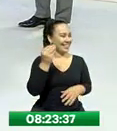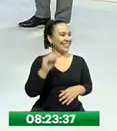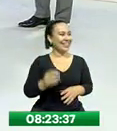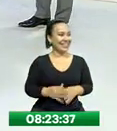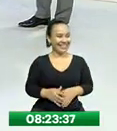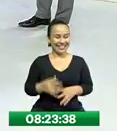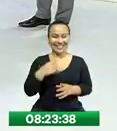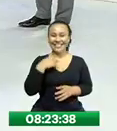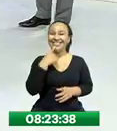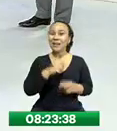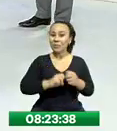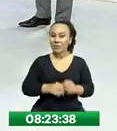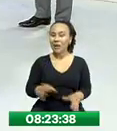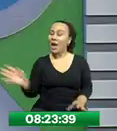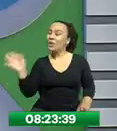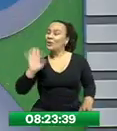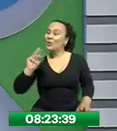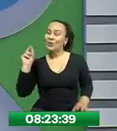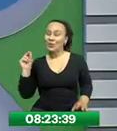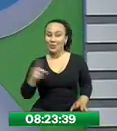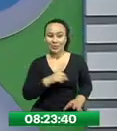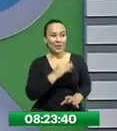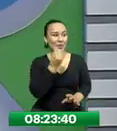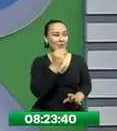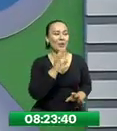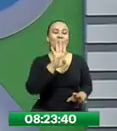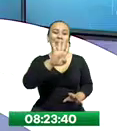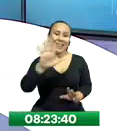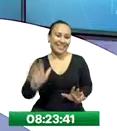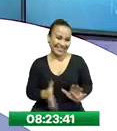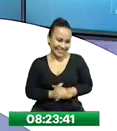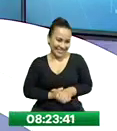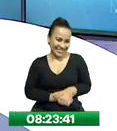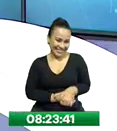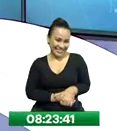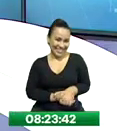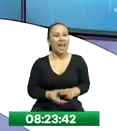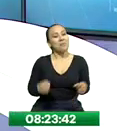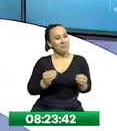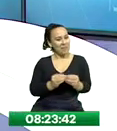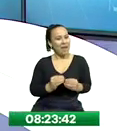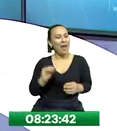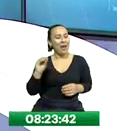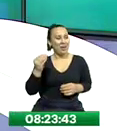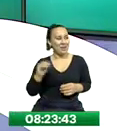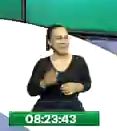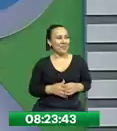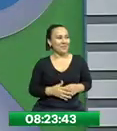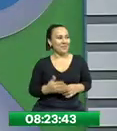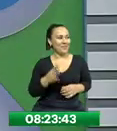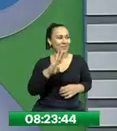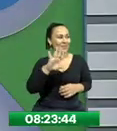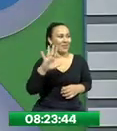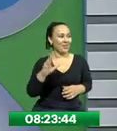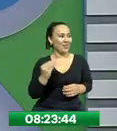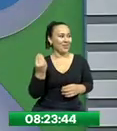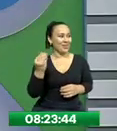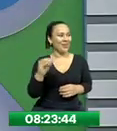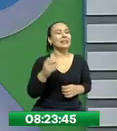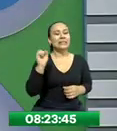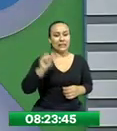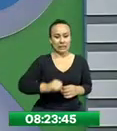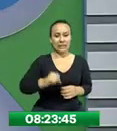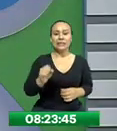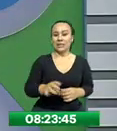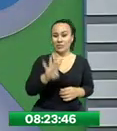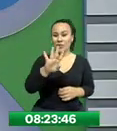Sí. No, sí. Se la ve como de 45. Más joven. Sí, bueno, claro. También 45 años es ser joven, ¿qué le pasa? Claro, por